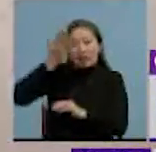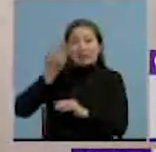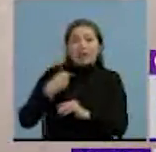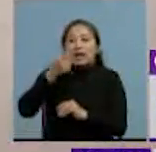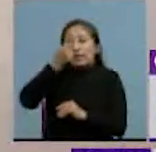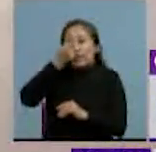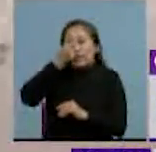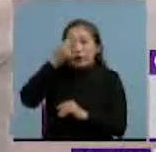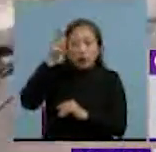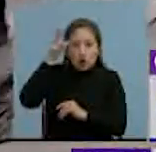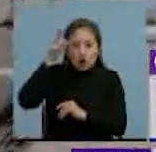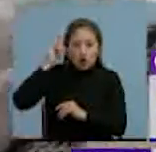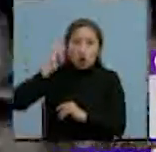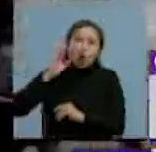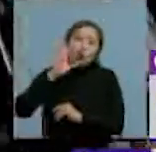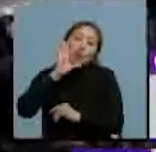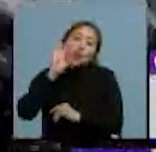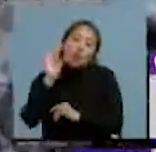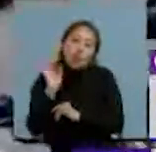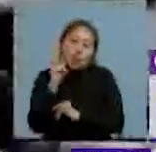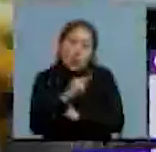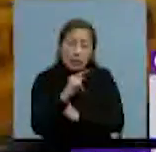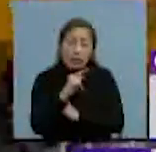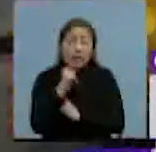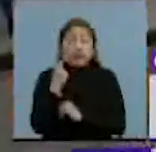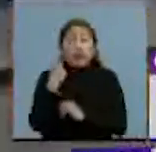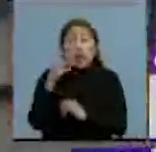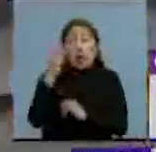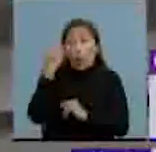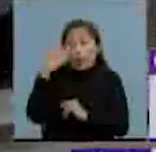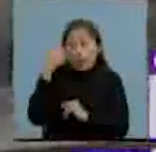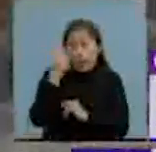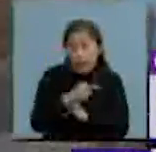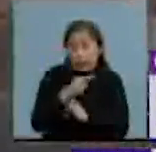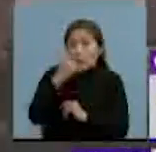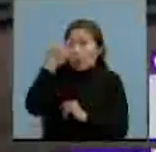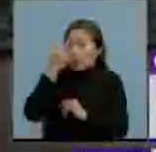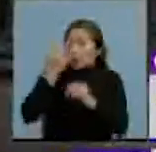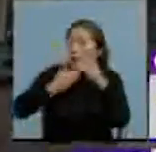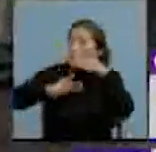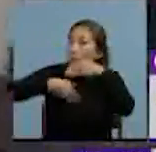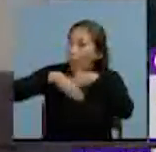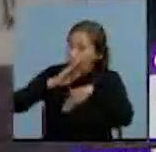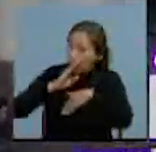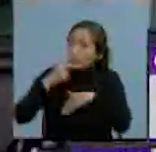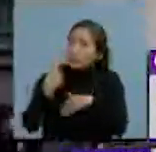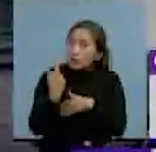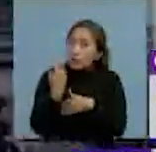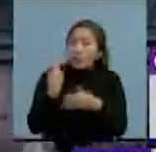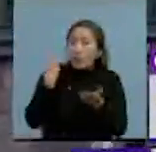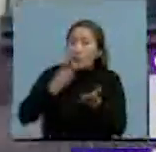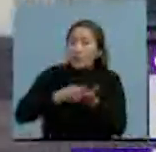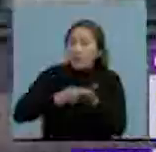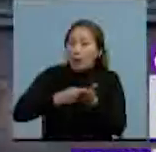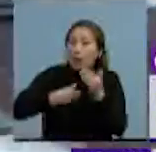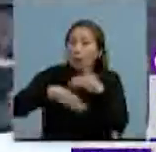los 28,50 y los 29,50, y los bancos privados tienen un poco más alta la cotización. Hubo,